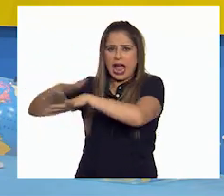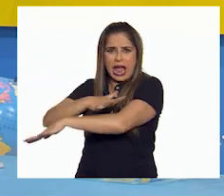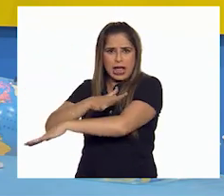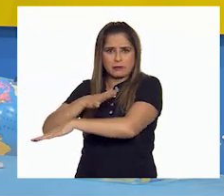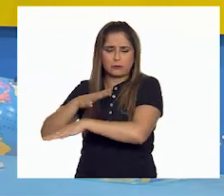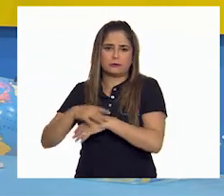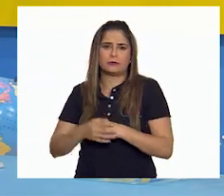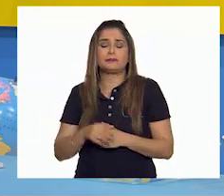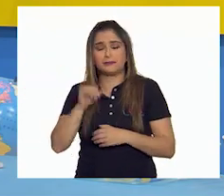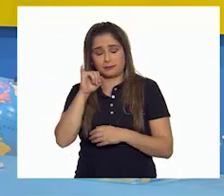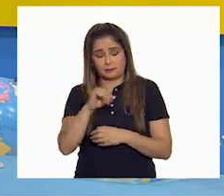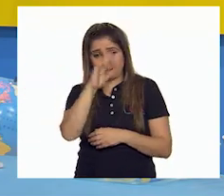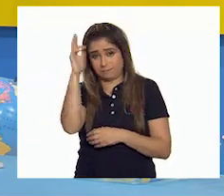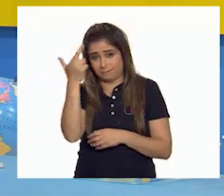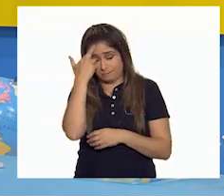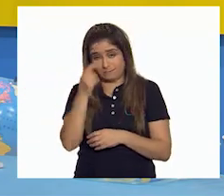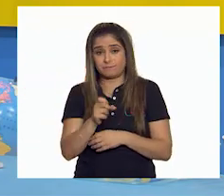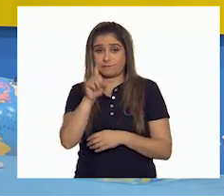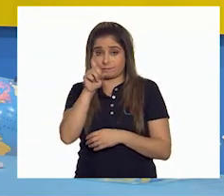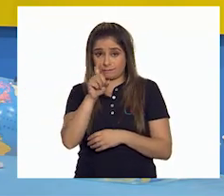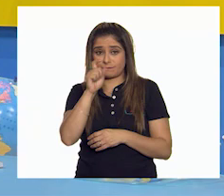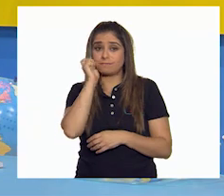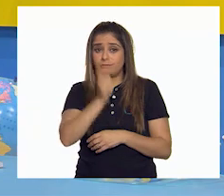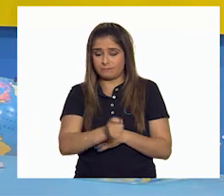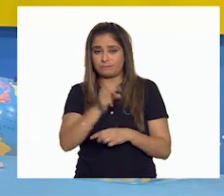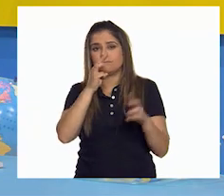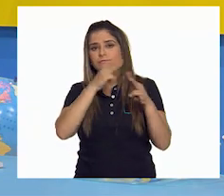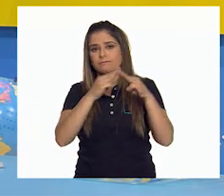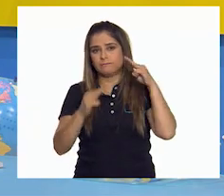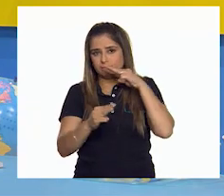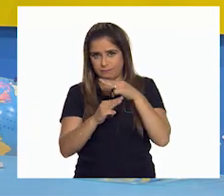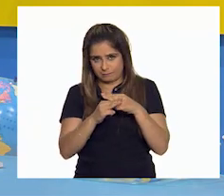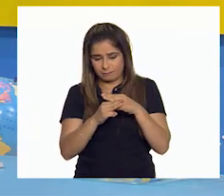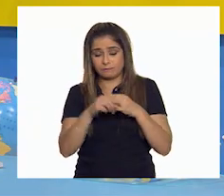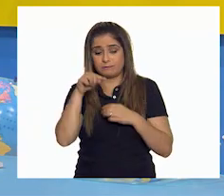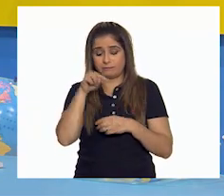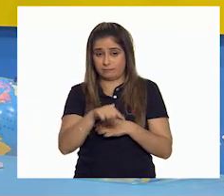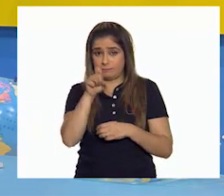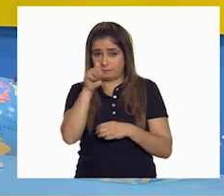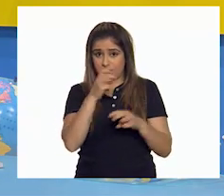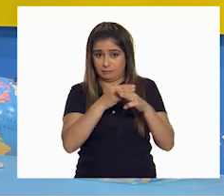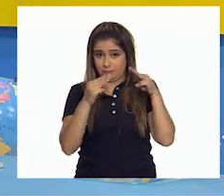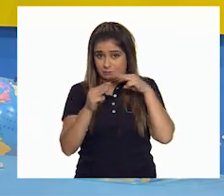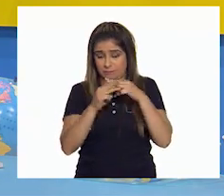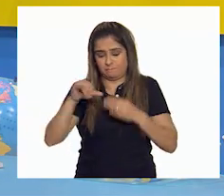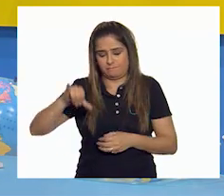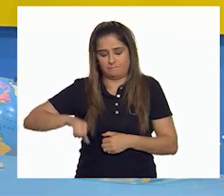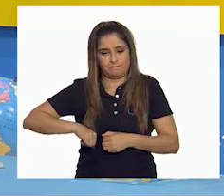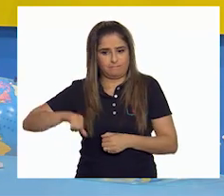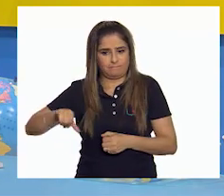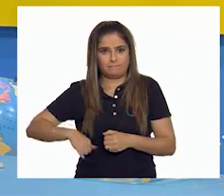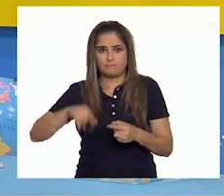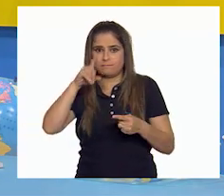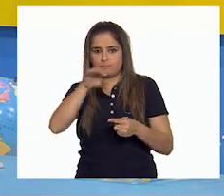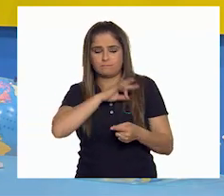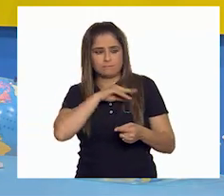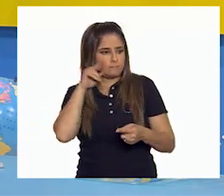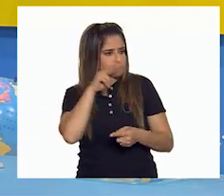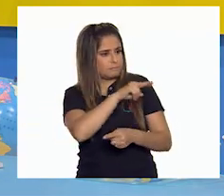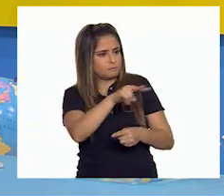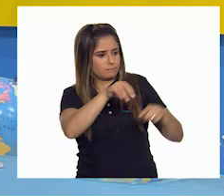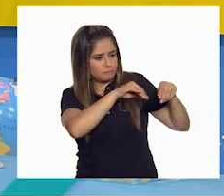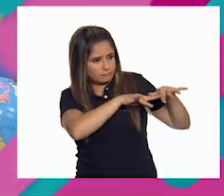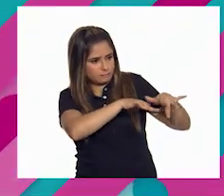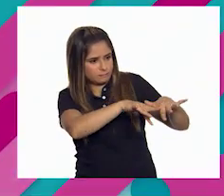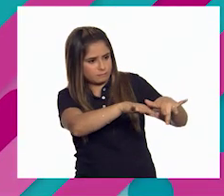agua es materia y como lo dijiste hace un momento, el agua es un material muy interesante porque la podemos encontrar en la naturaleza en